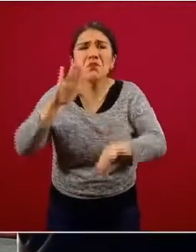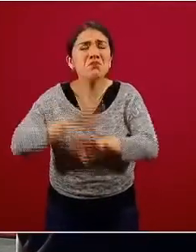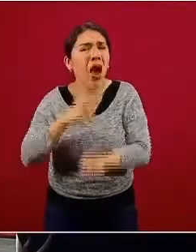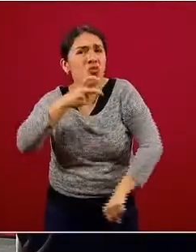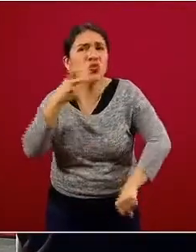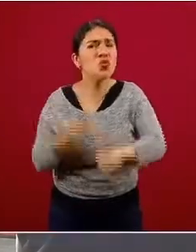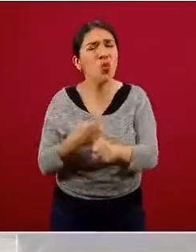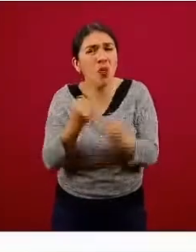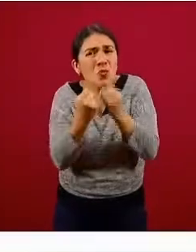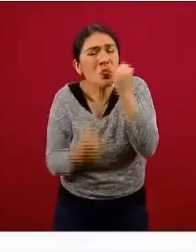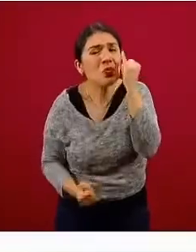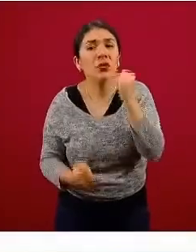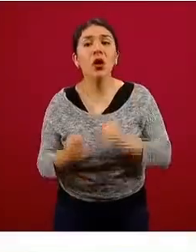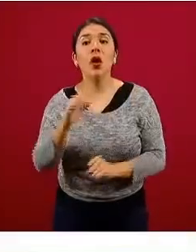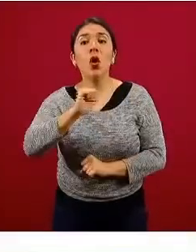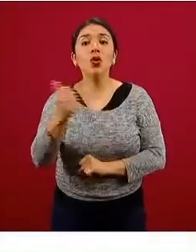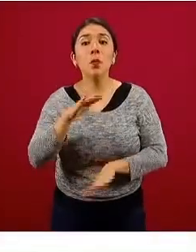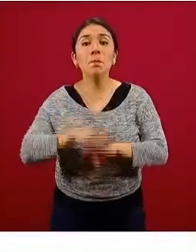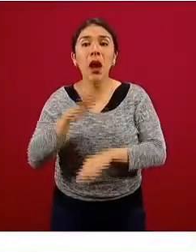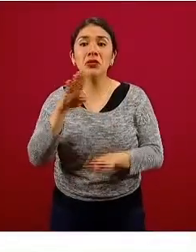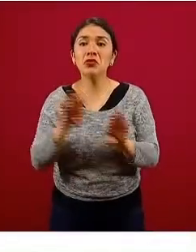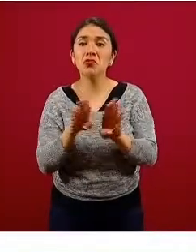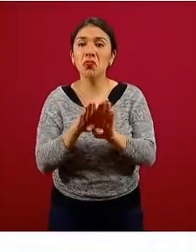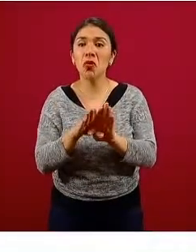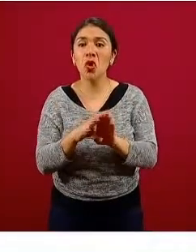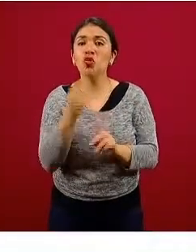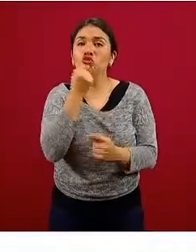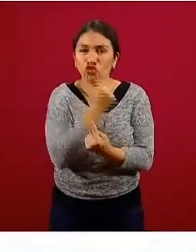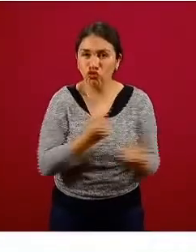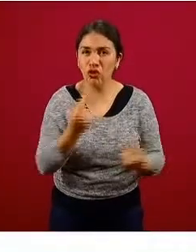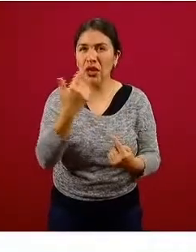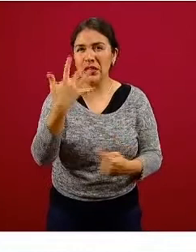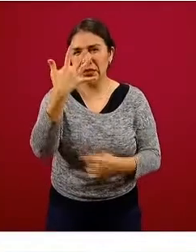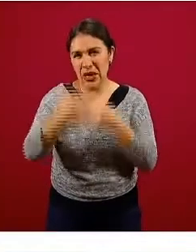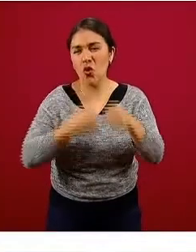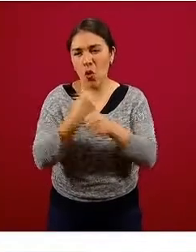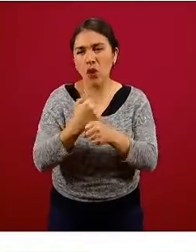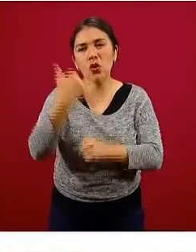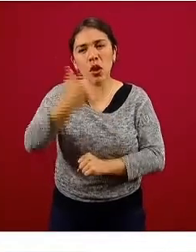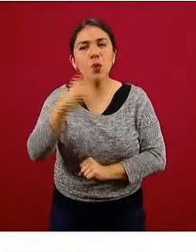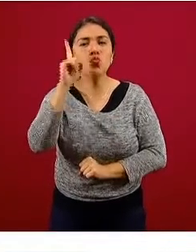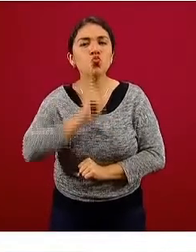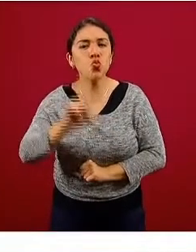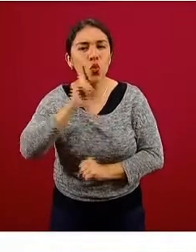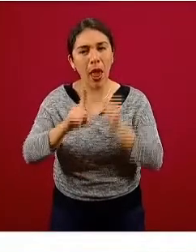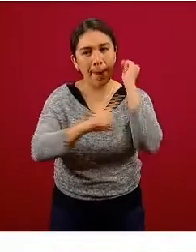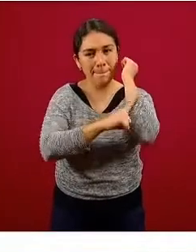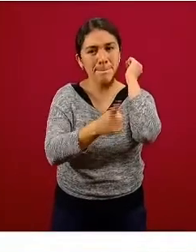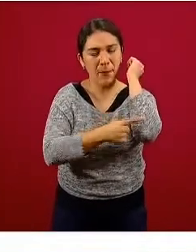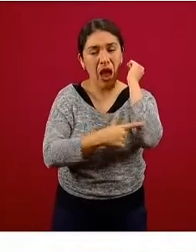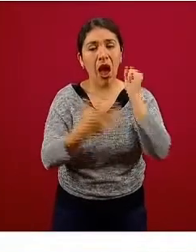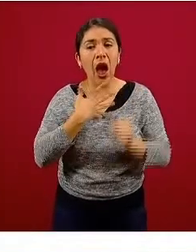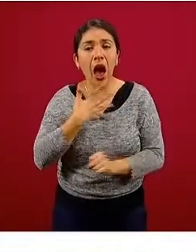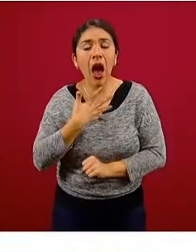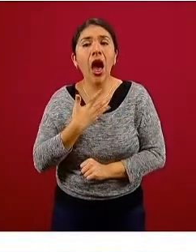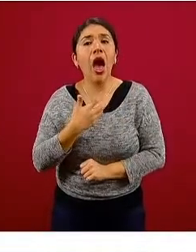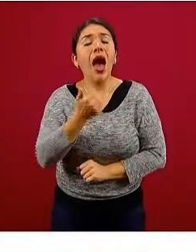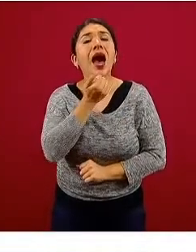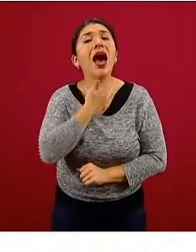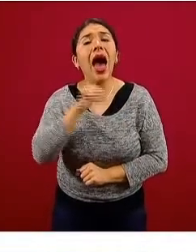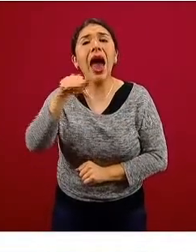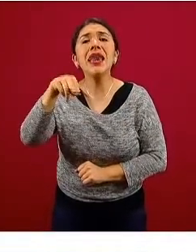crónica. Más de una tercera parte de menores de 5 años y de mujeres embarazadas tienen